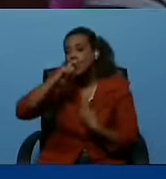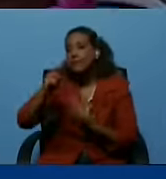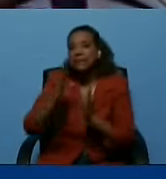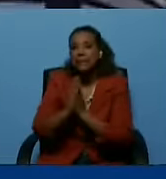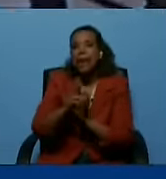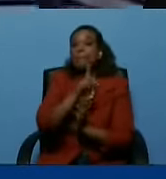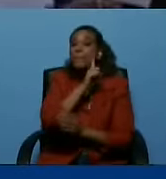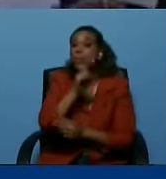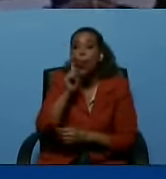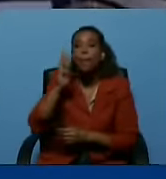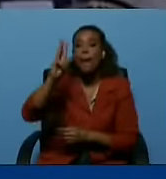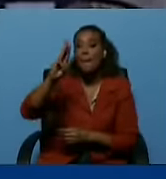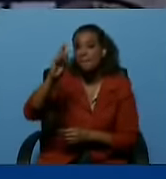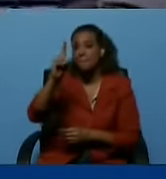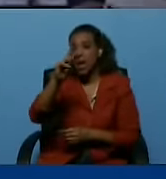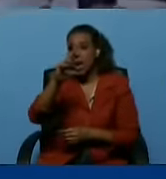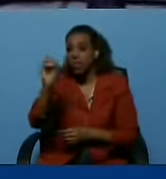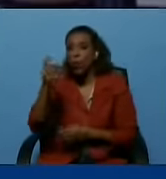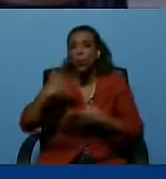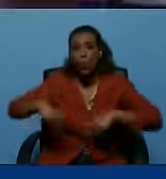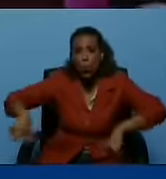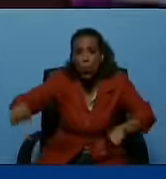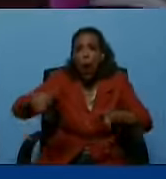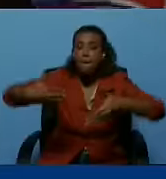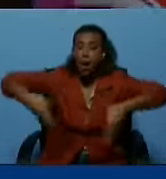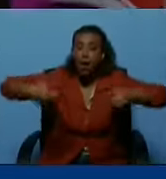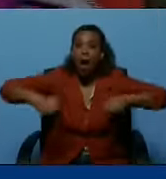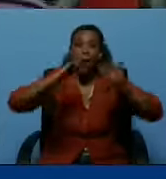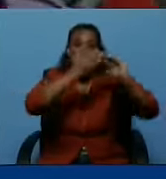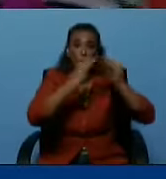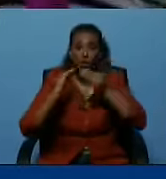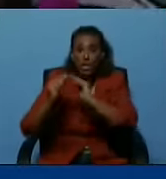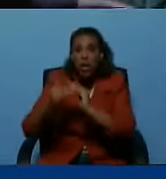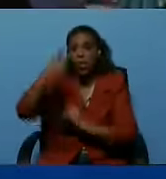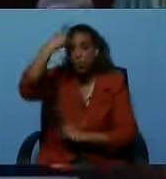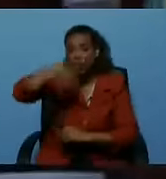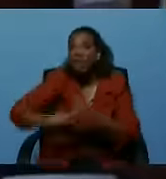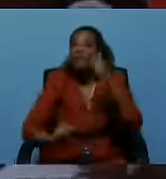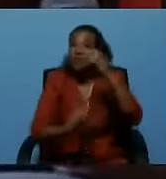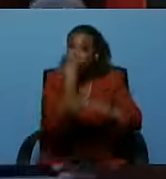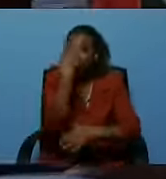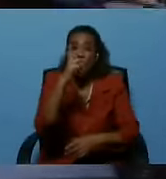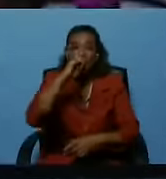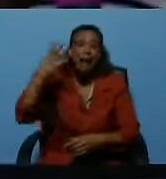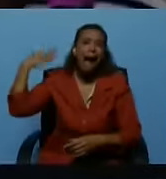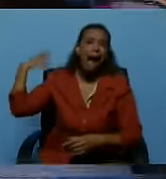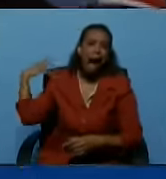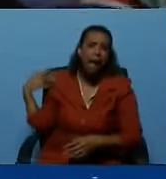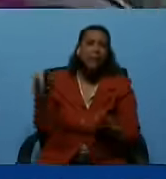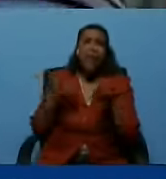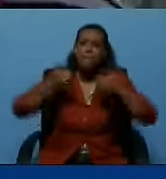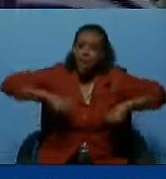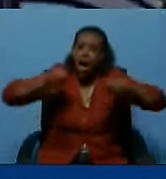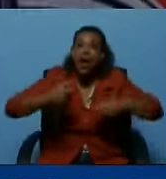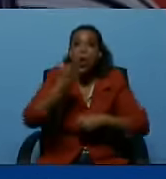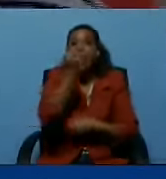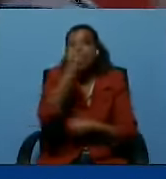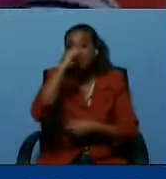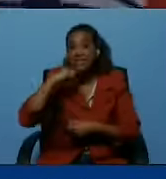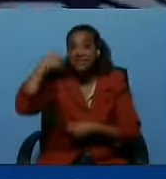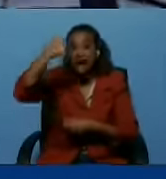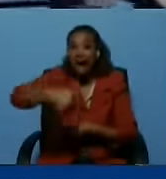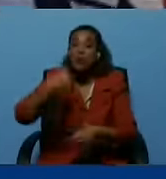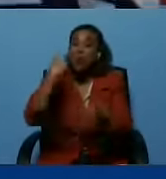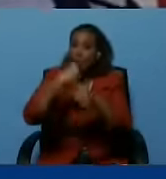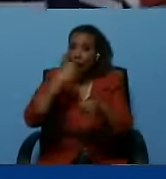nombre es Pedro Medina y aquí nos encontramos en el mercado comunitario. Soy uno de los fundadores del mercado. Tengo 11 años de que abrieron